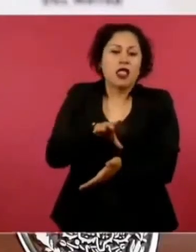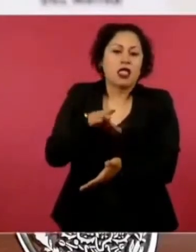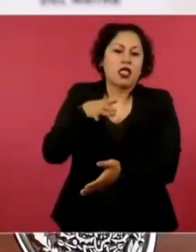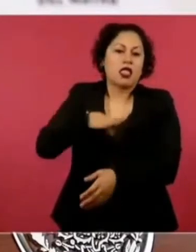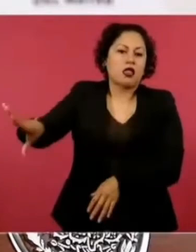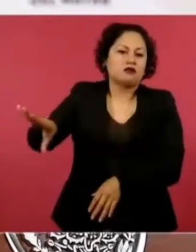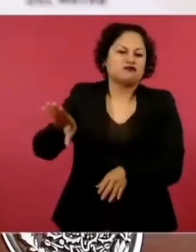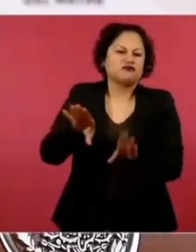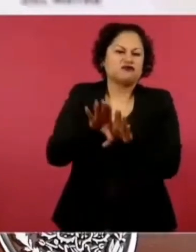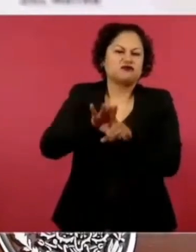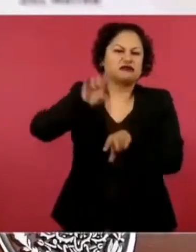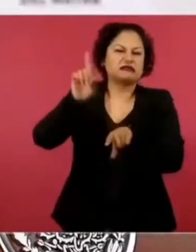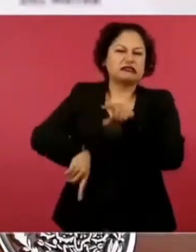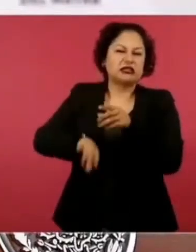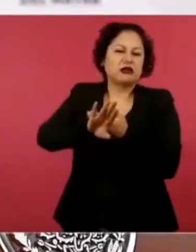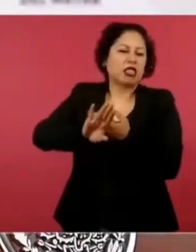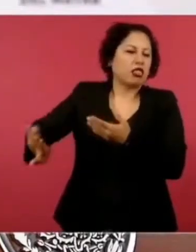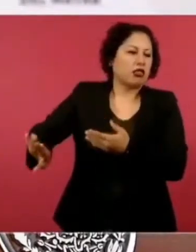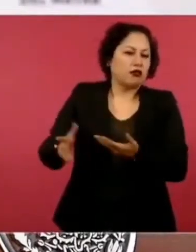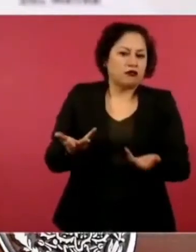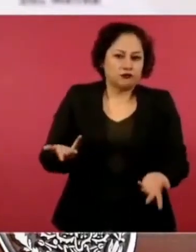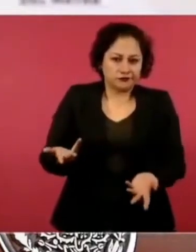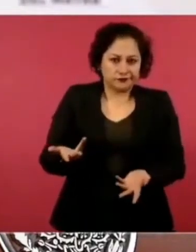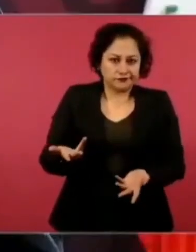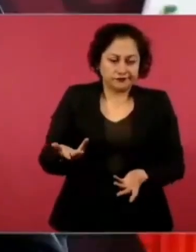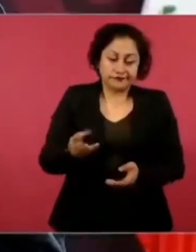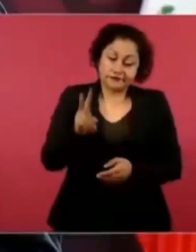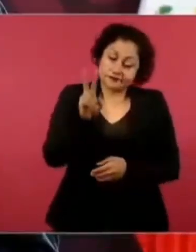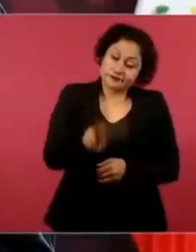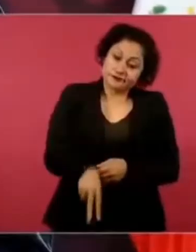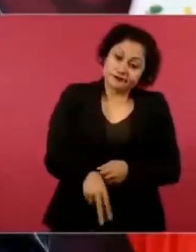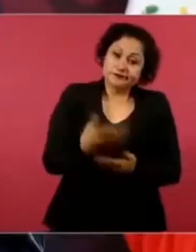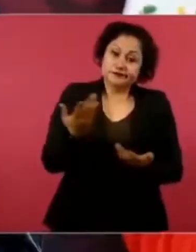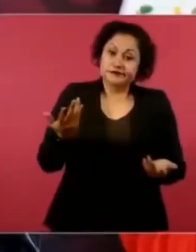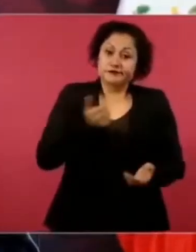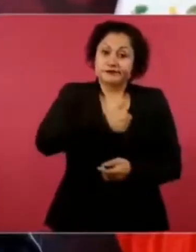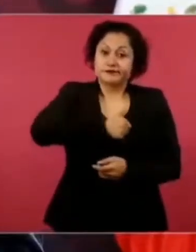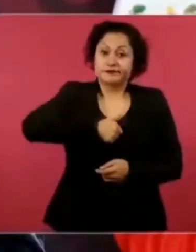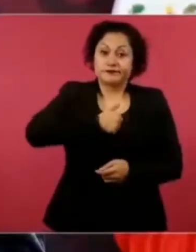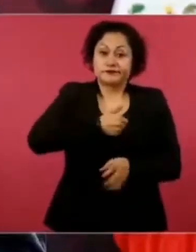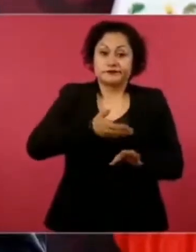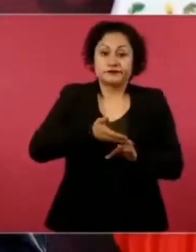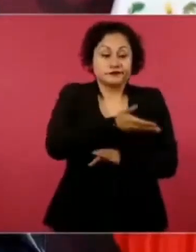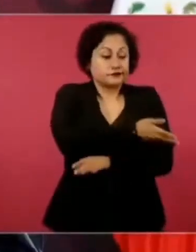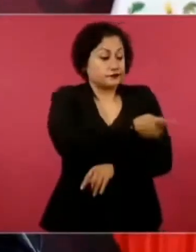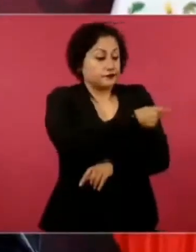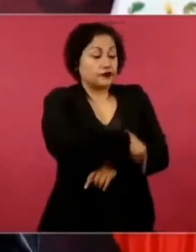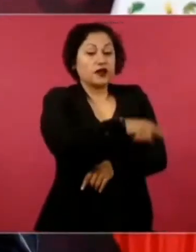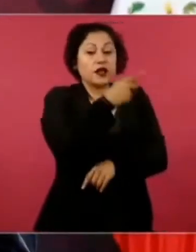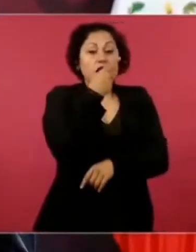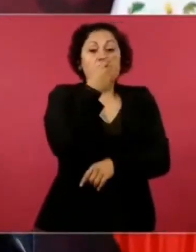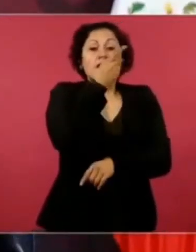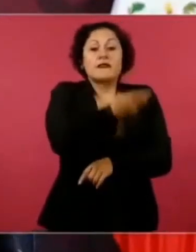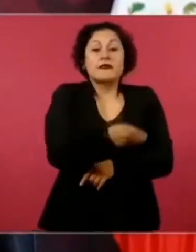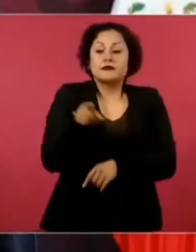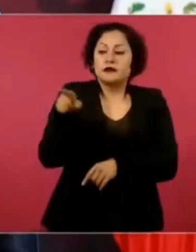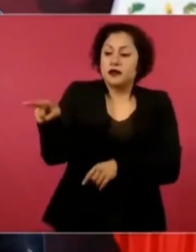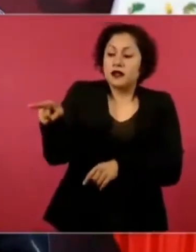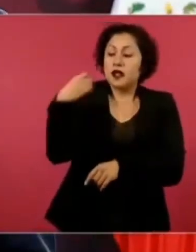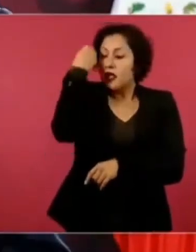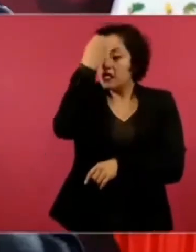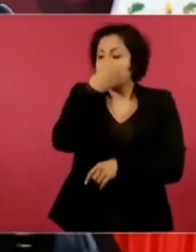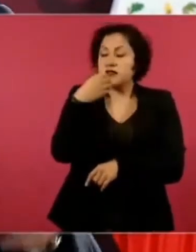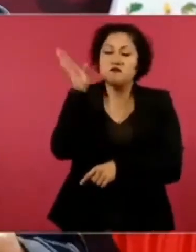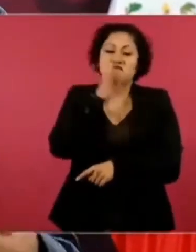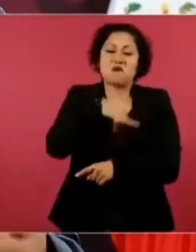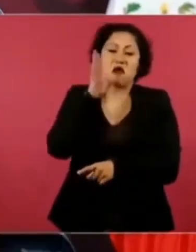pretexto, la mentira de que no pasaban el examen de admisión, cuando lo cierto